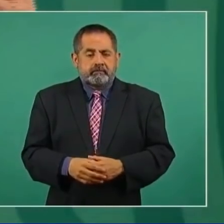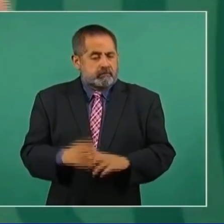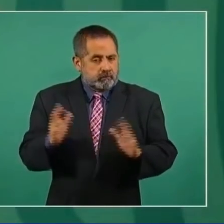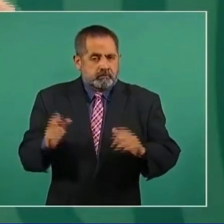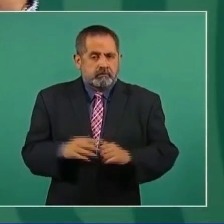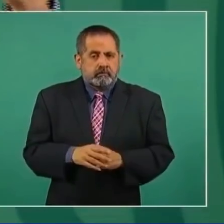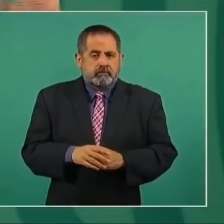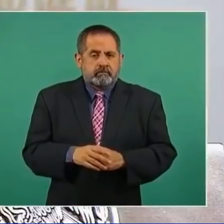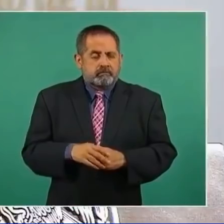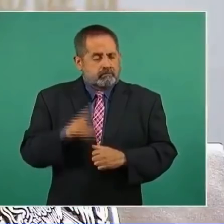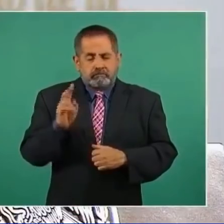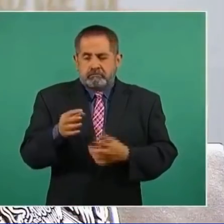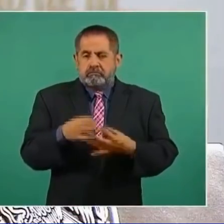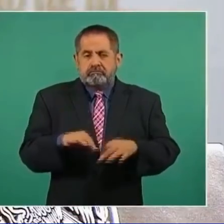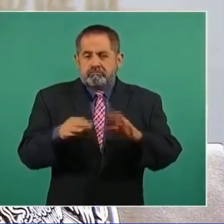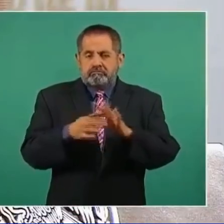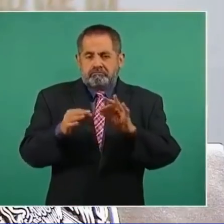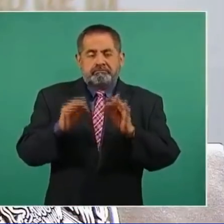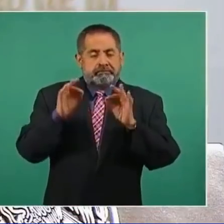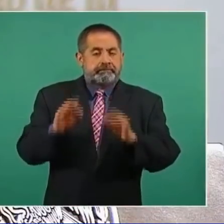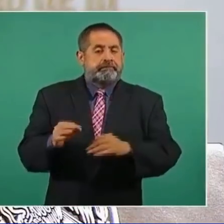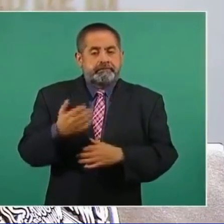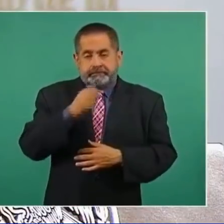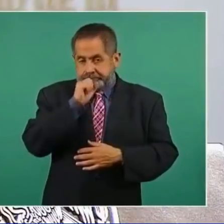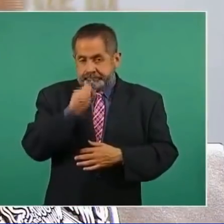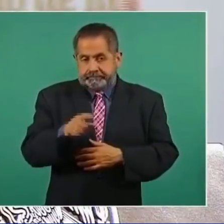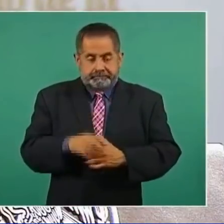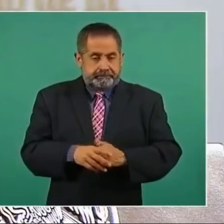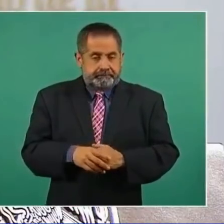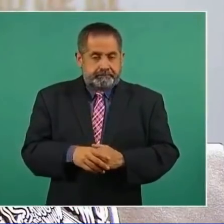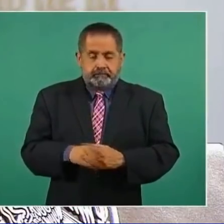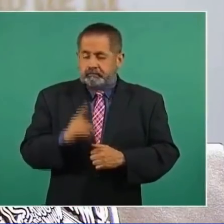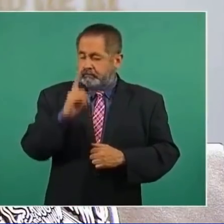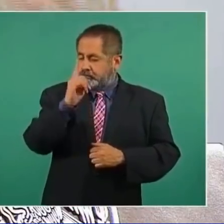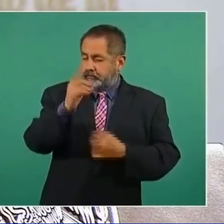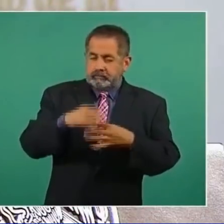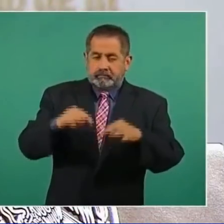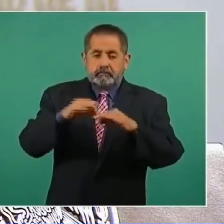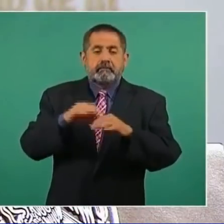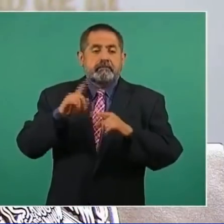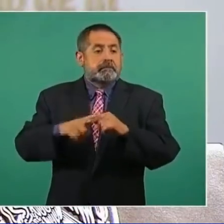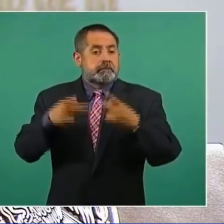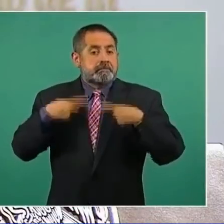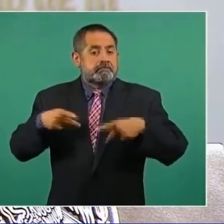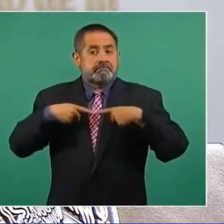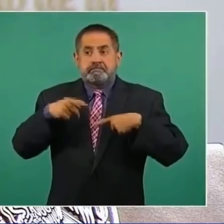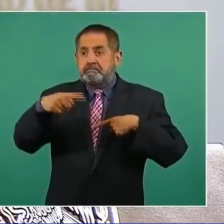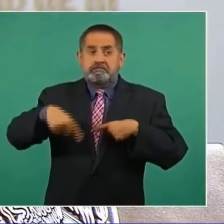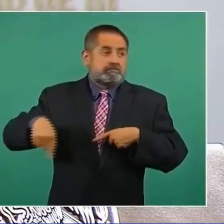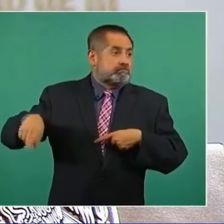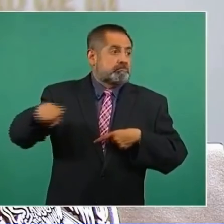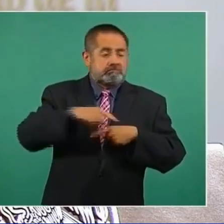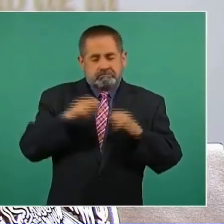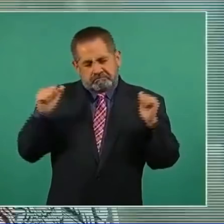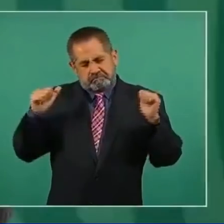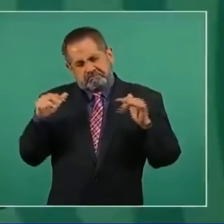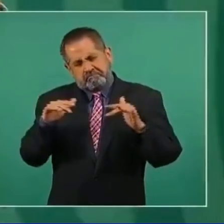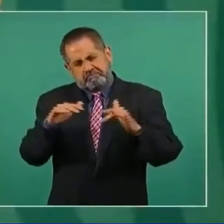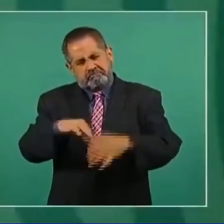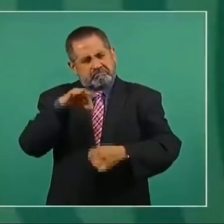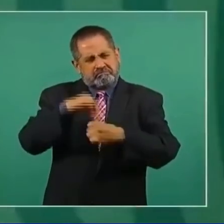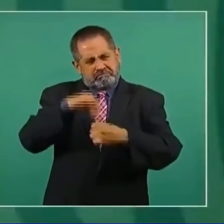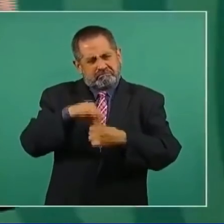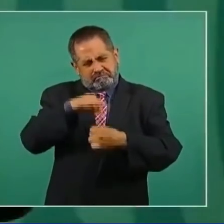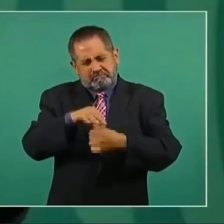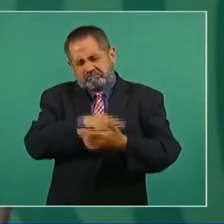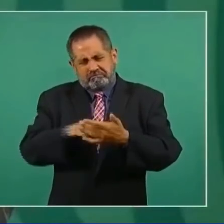Entonces fue realmente importante y lo más destacado fue la participación de la gente. Se respetó